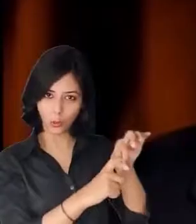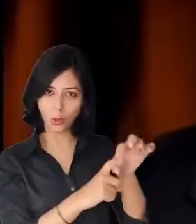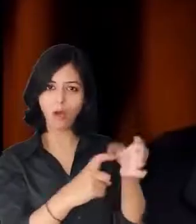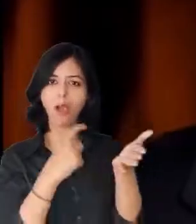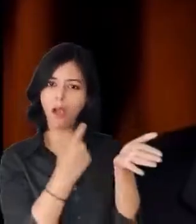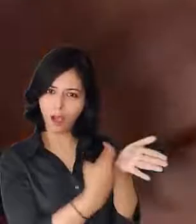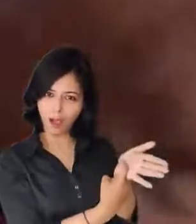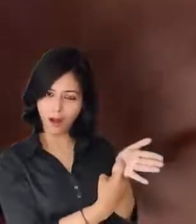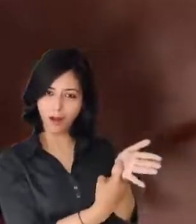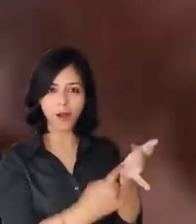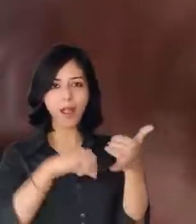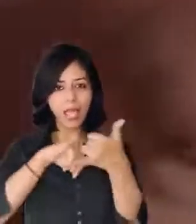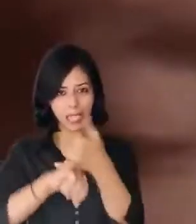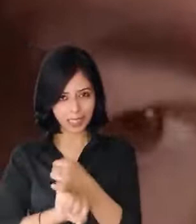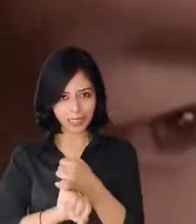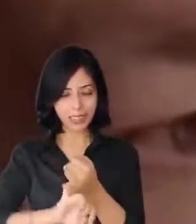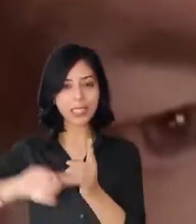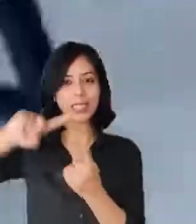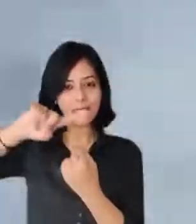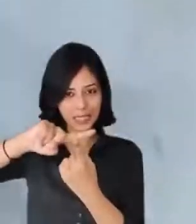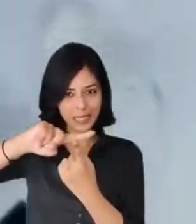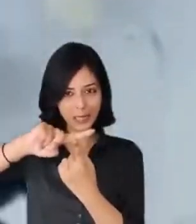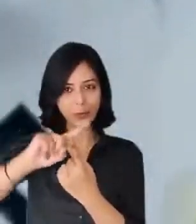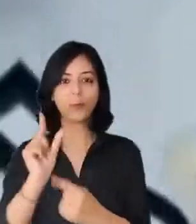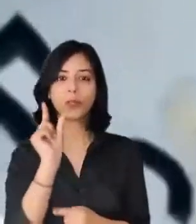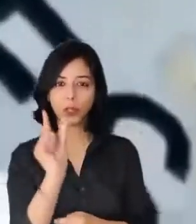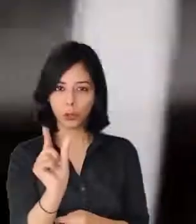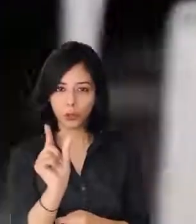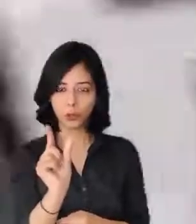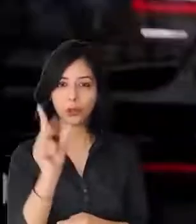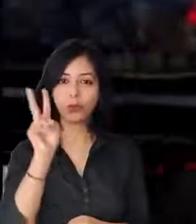Él no tenía ningún motivo ni vehículo para venir acá.